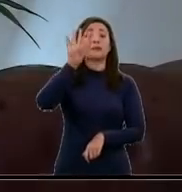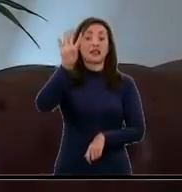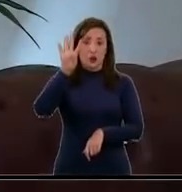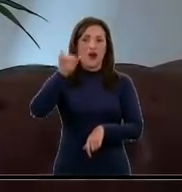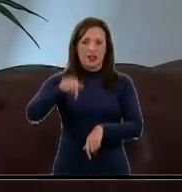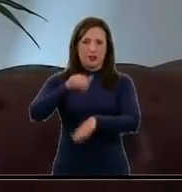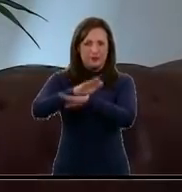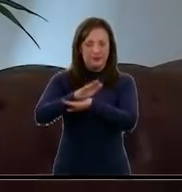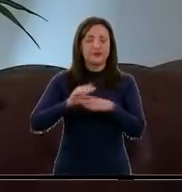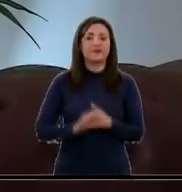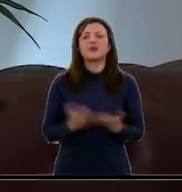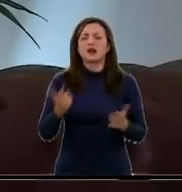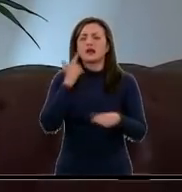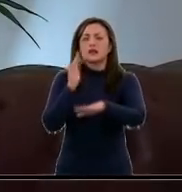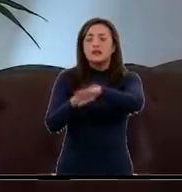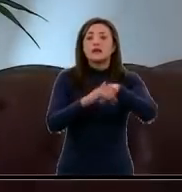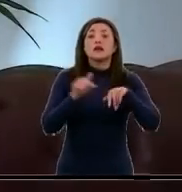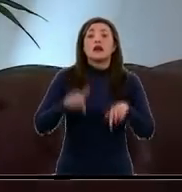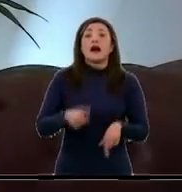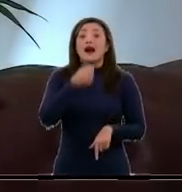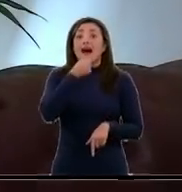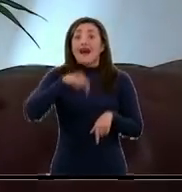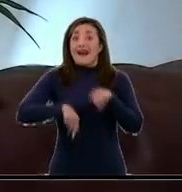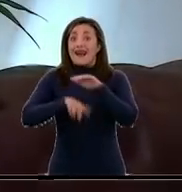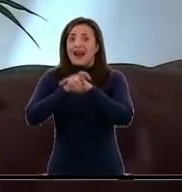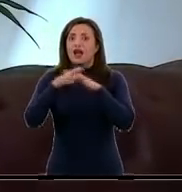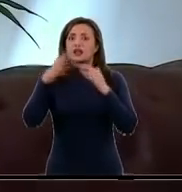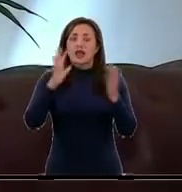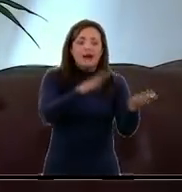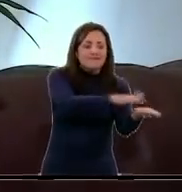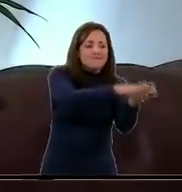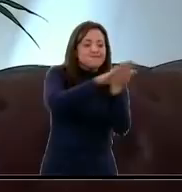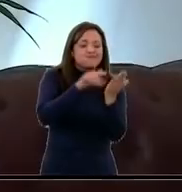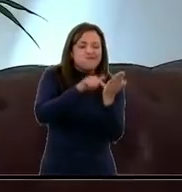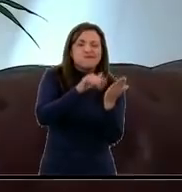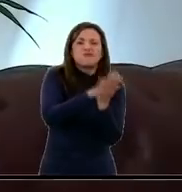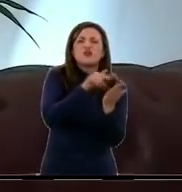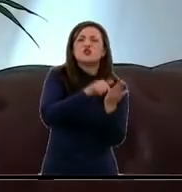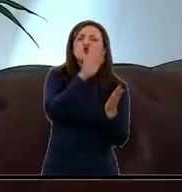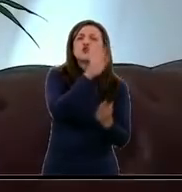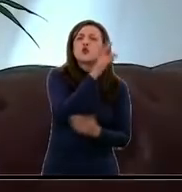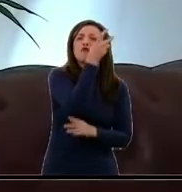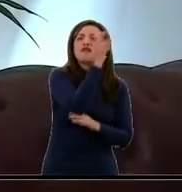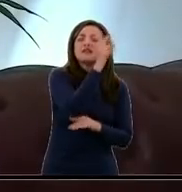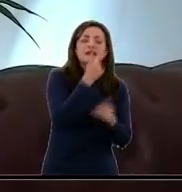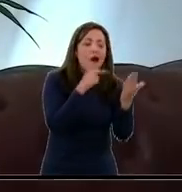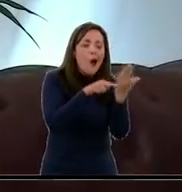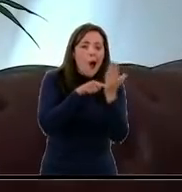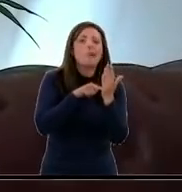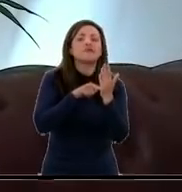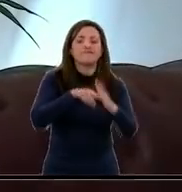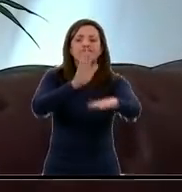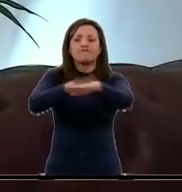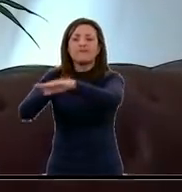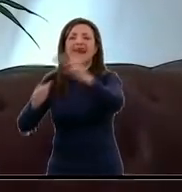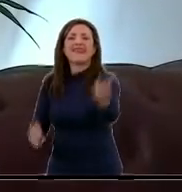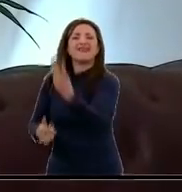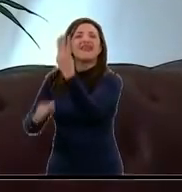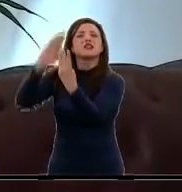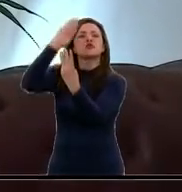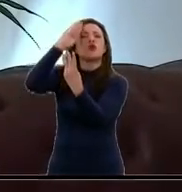2:24. Mucha atención. Noticias Caracol obtuvo el documento de la Fiscalía donde son citados los 3 policías a la audiencia de imputación